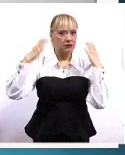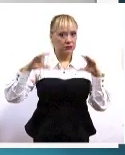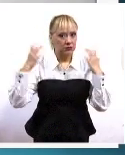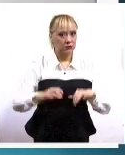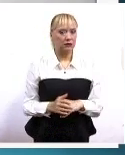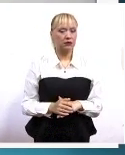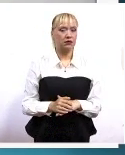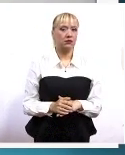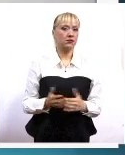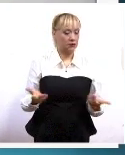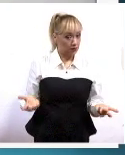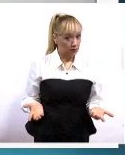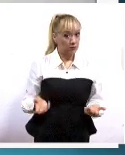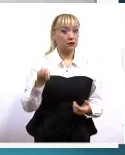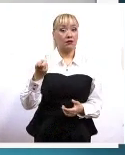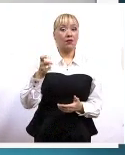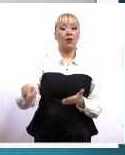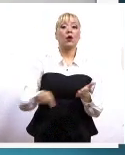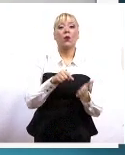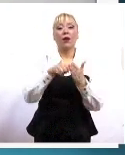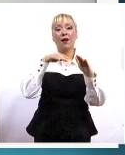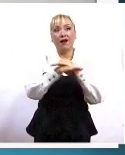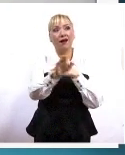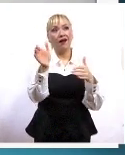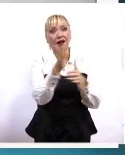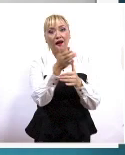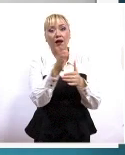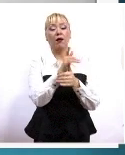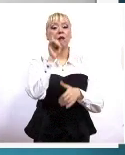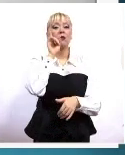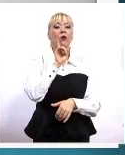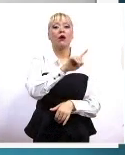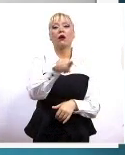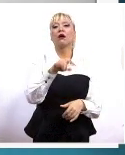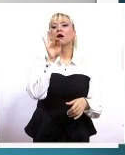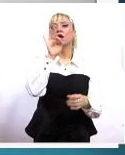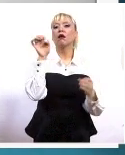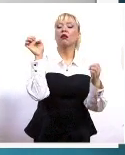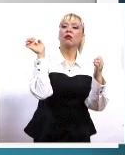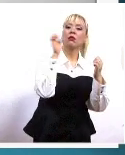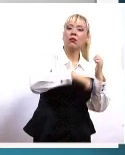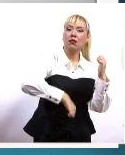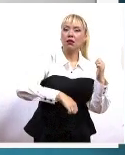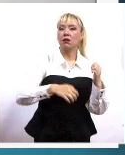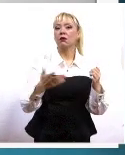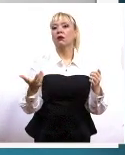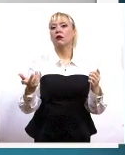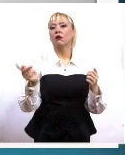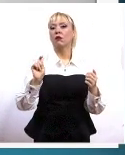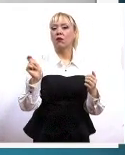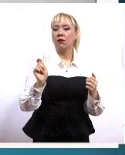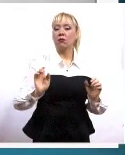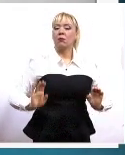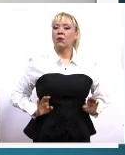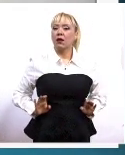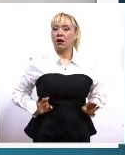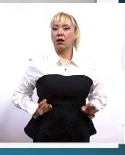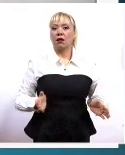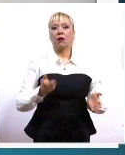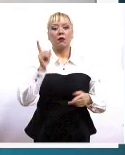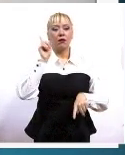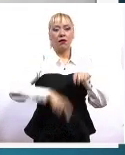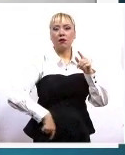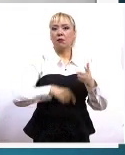este tipo de establecimientos las mujeres fueron engañadas, las mujeres tienen sus documentos